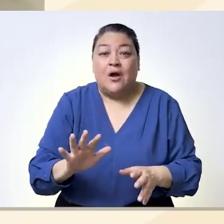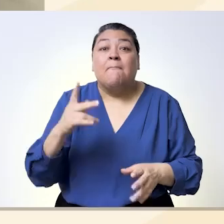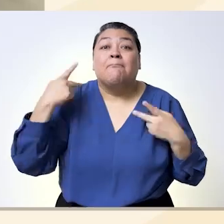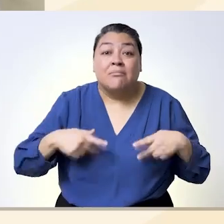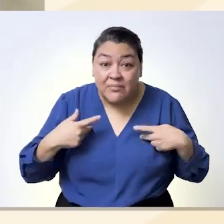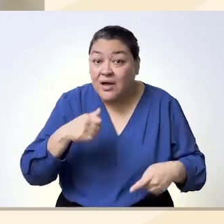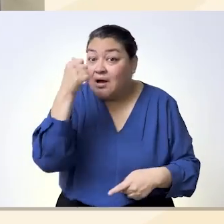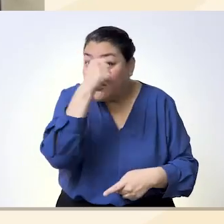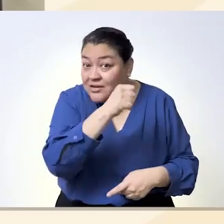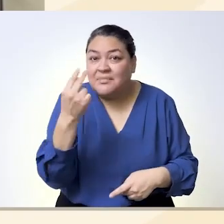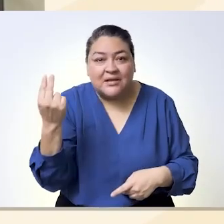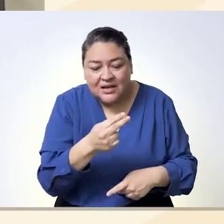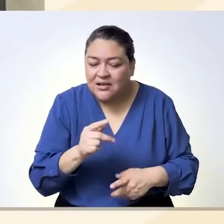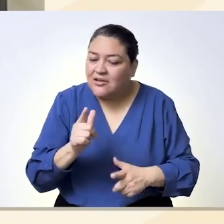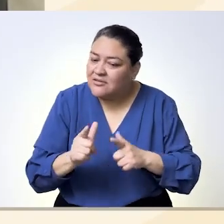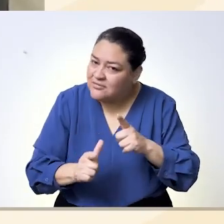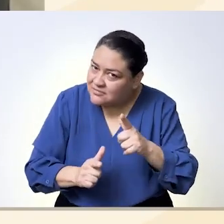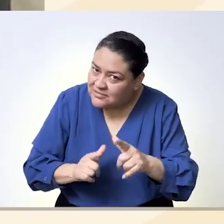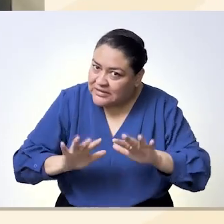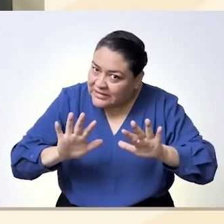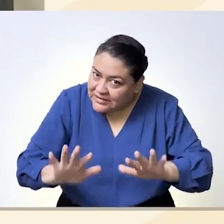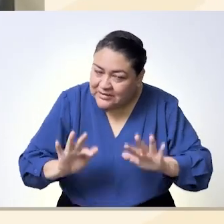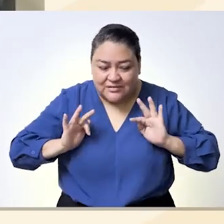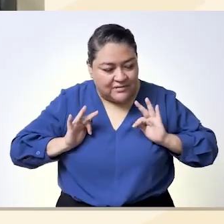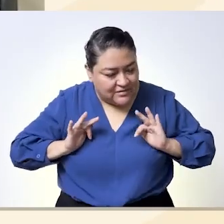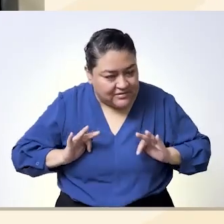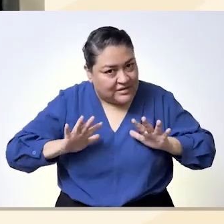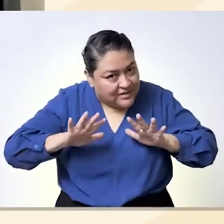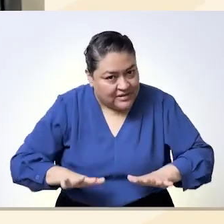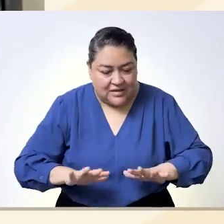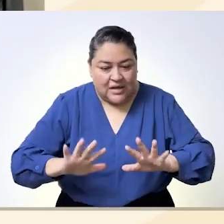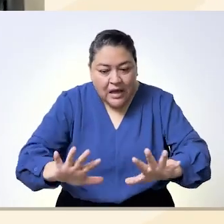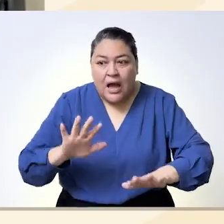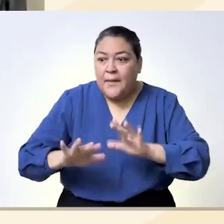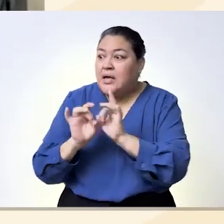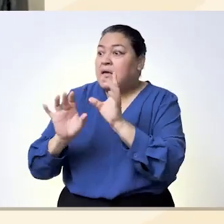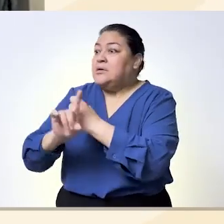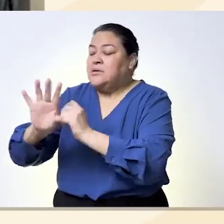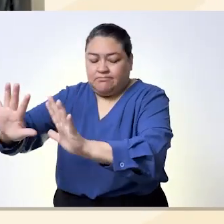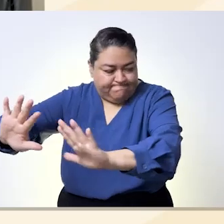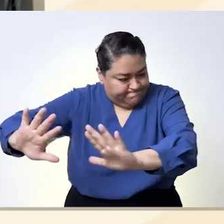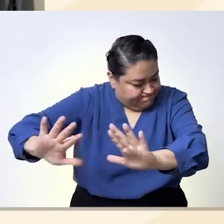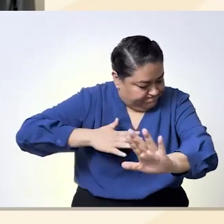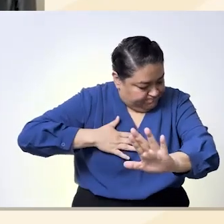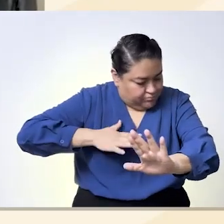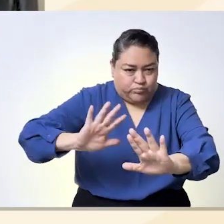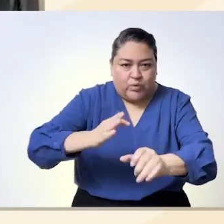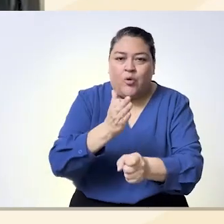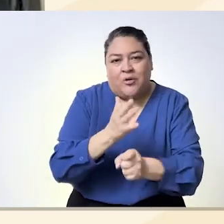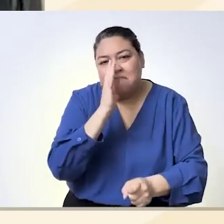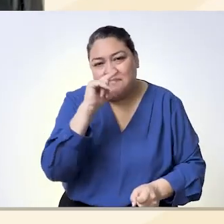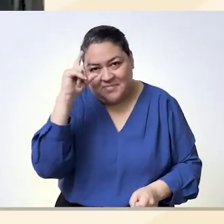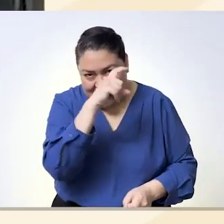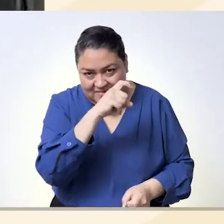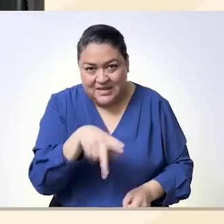sea, el autismo necesita pausa y espacio de procesamiento y capacidad de recuperación, que es algo que creo que